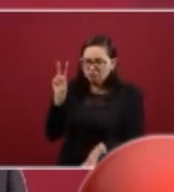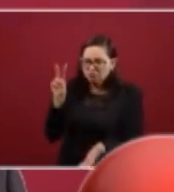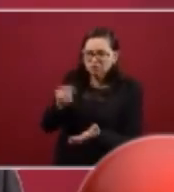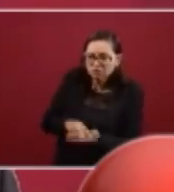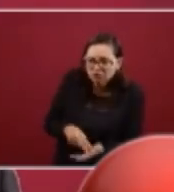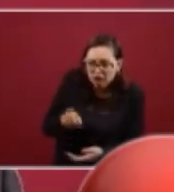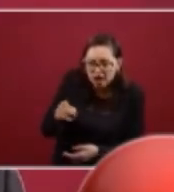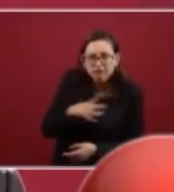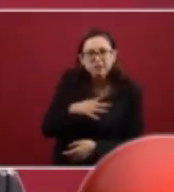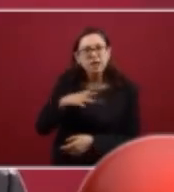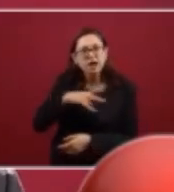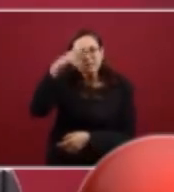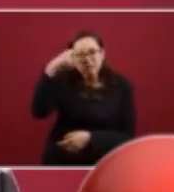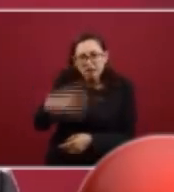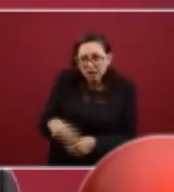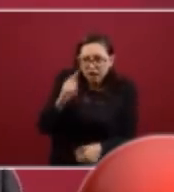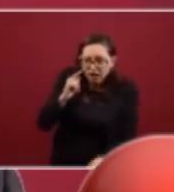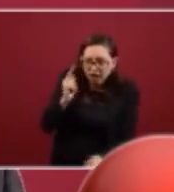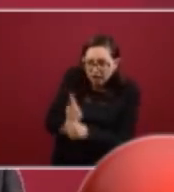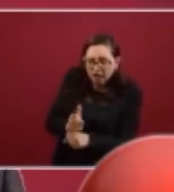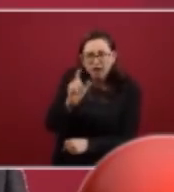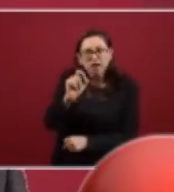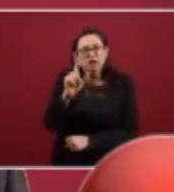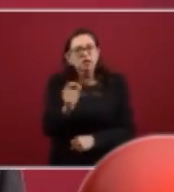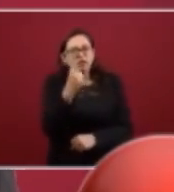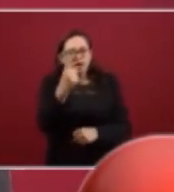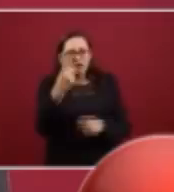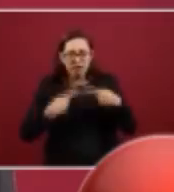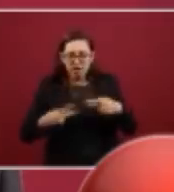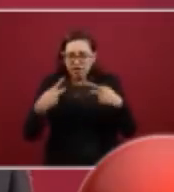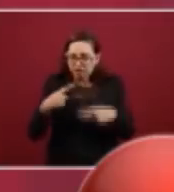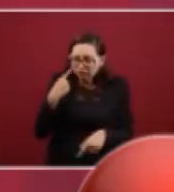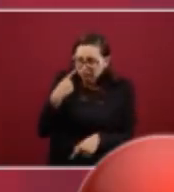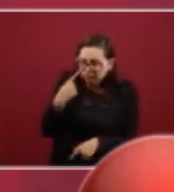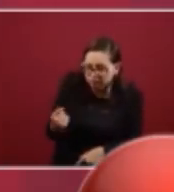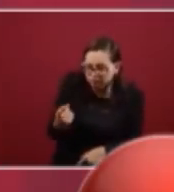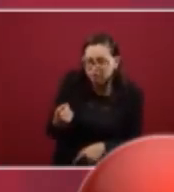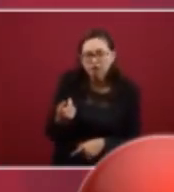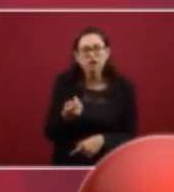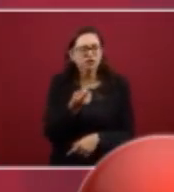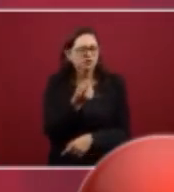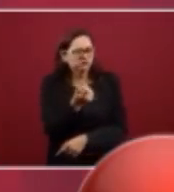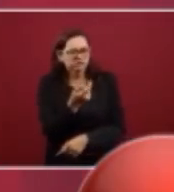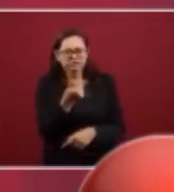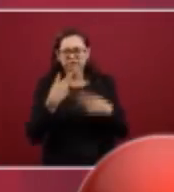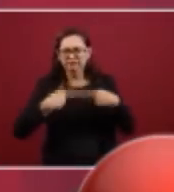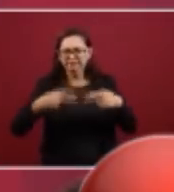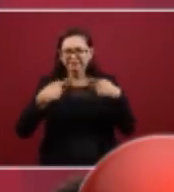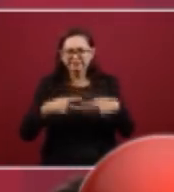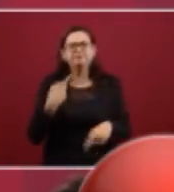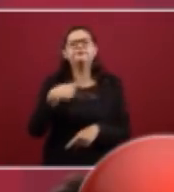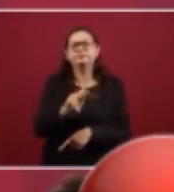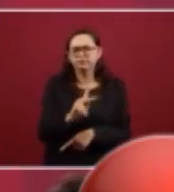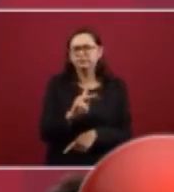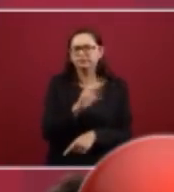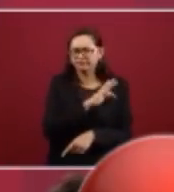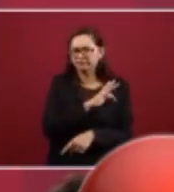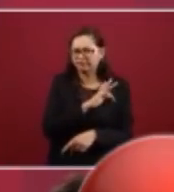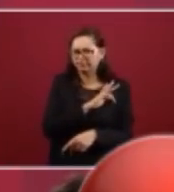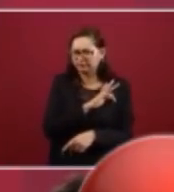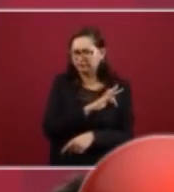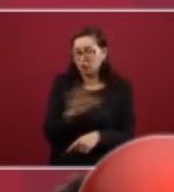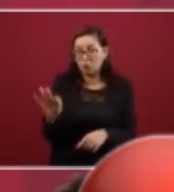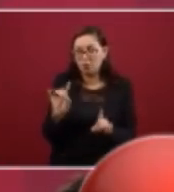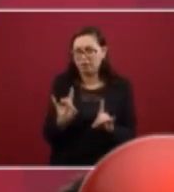sabíamos que estaban ahí, pero ella lo detectó. Entonces, tienden a ser muy pocos, pero estamos muy alertas, porque eso puede variar de un día para el